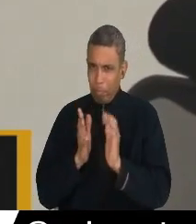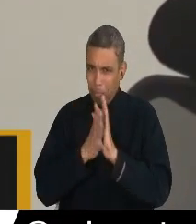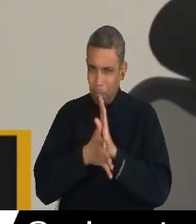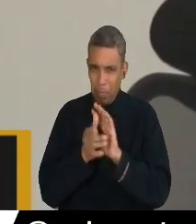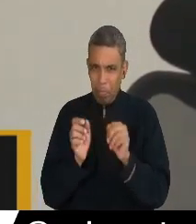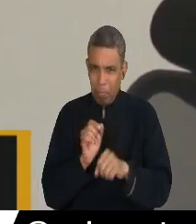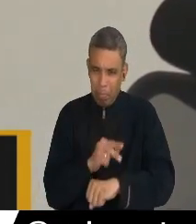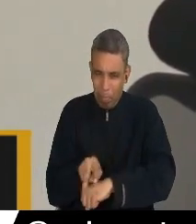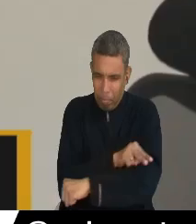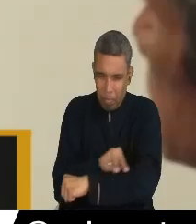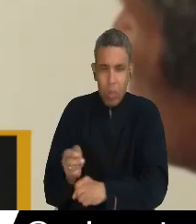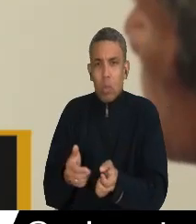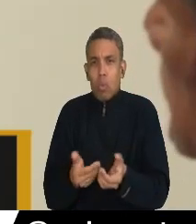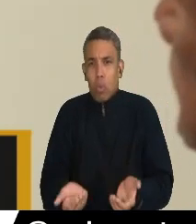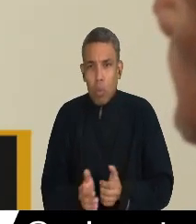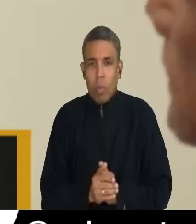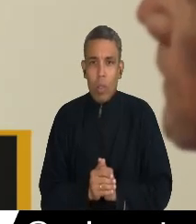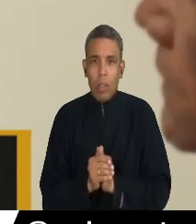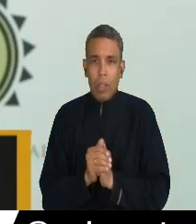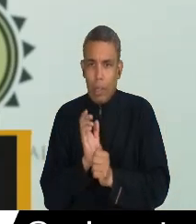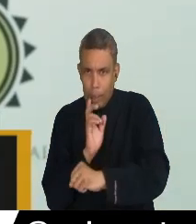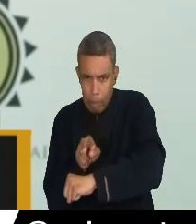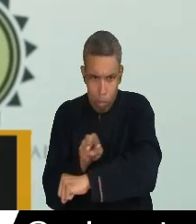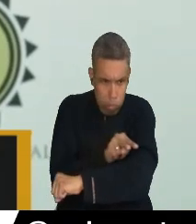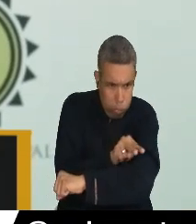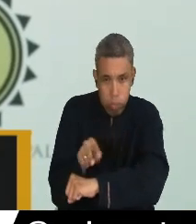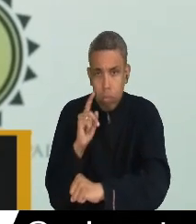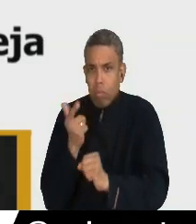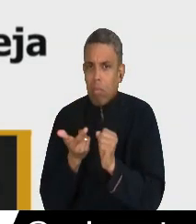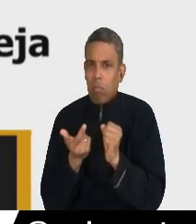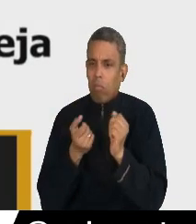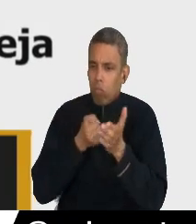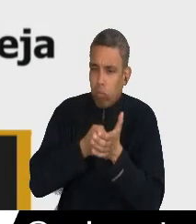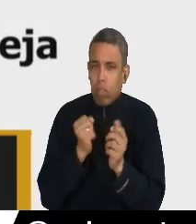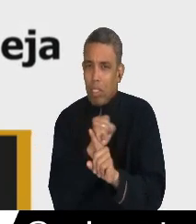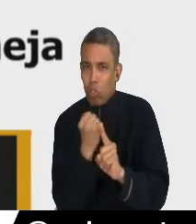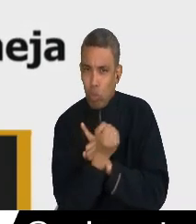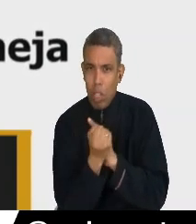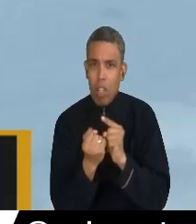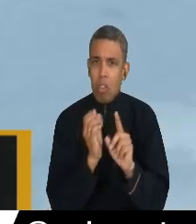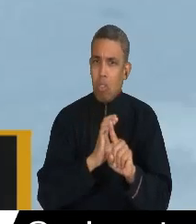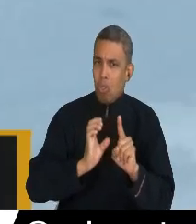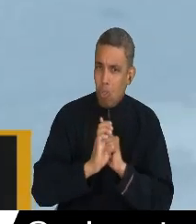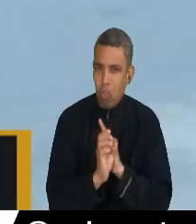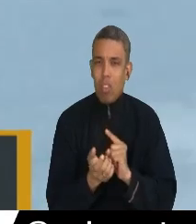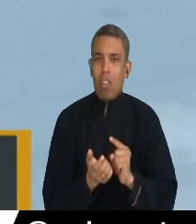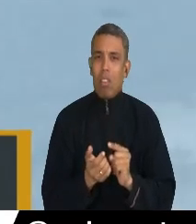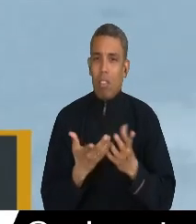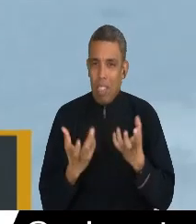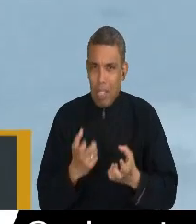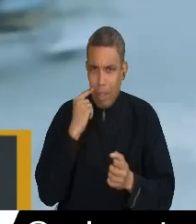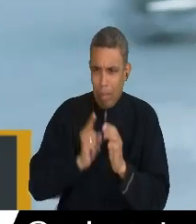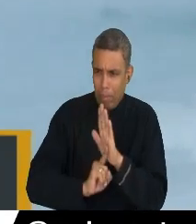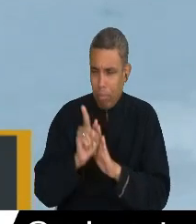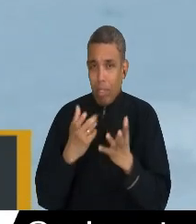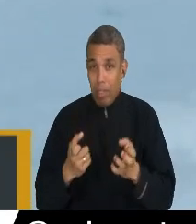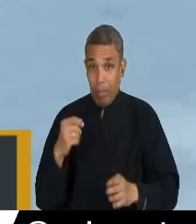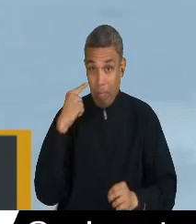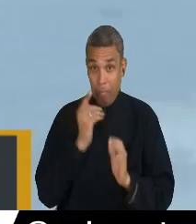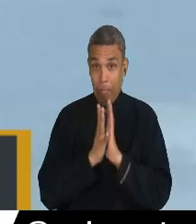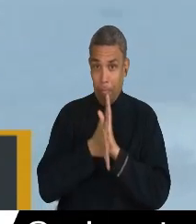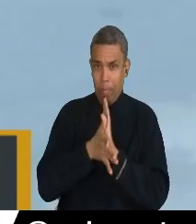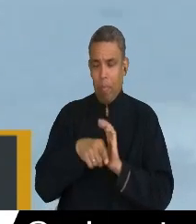la construcción de escenarios futuros para el desarrollo económico, social y cultural de la ciudad. Hoy estuvimos en una reunión con